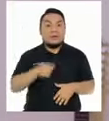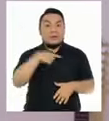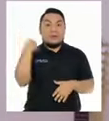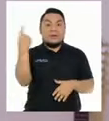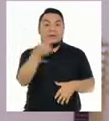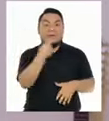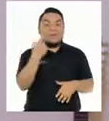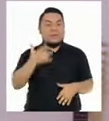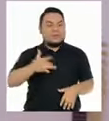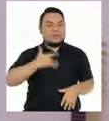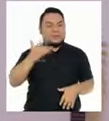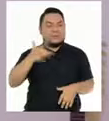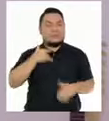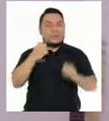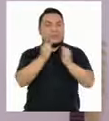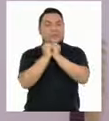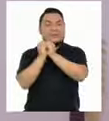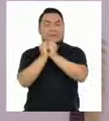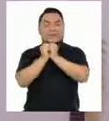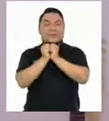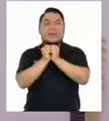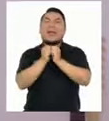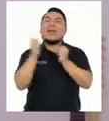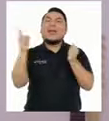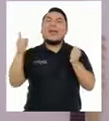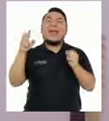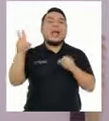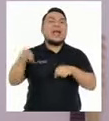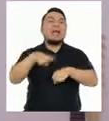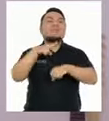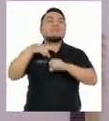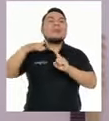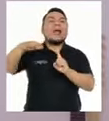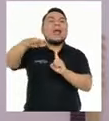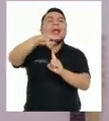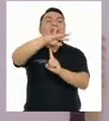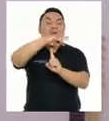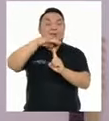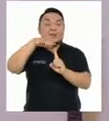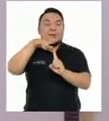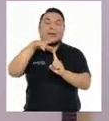a la naturaleza. Pero desde casa.